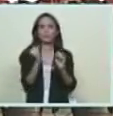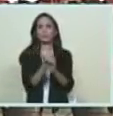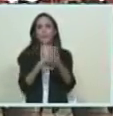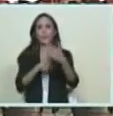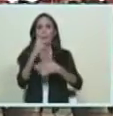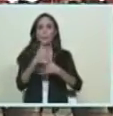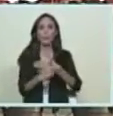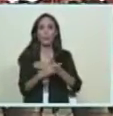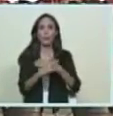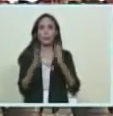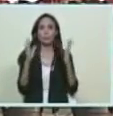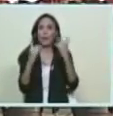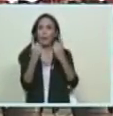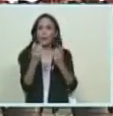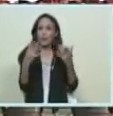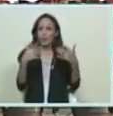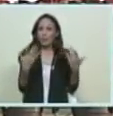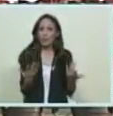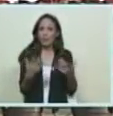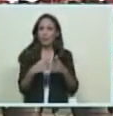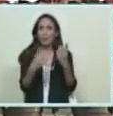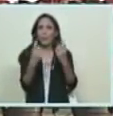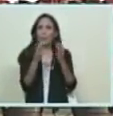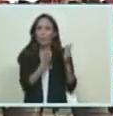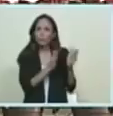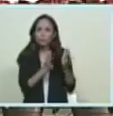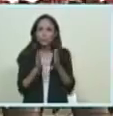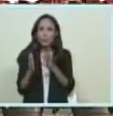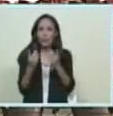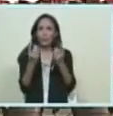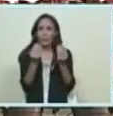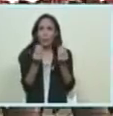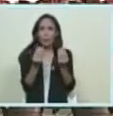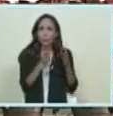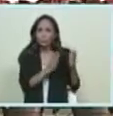Y para eso hace falta mucha organización.